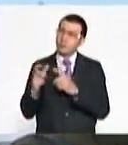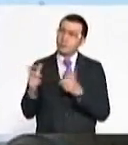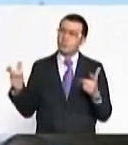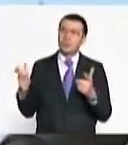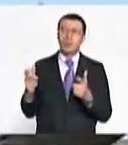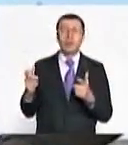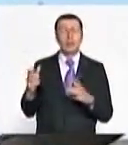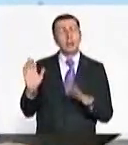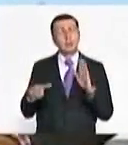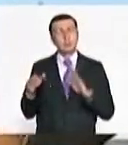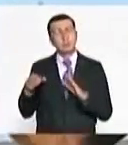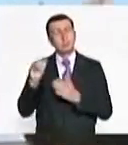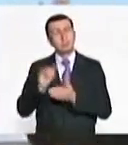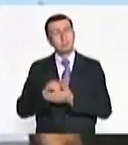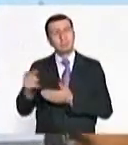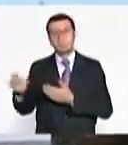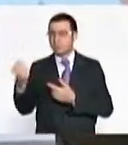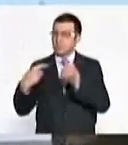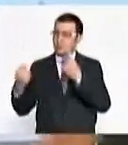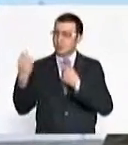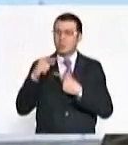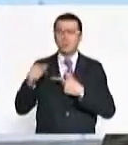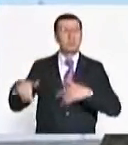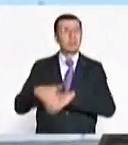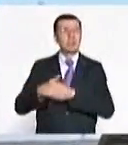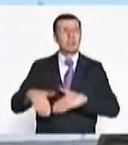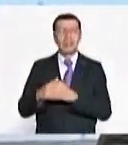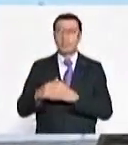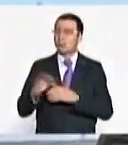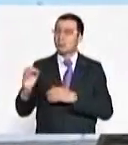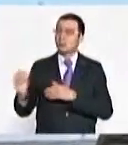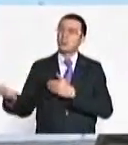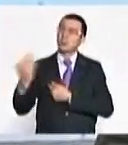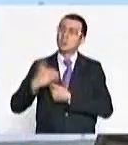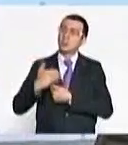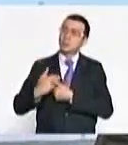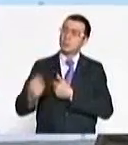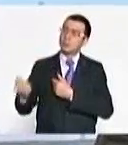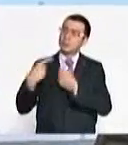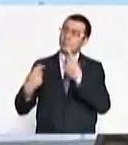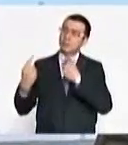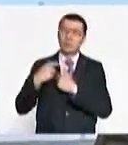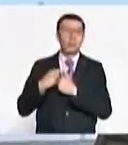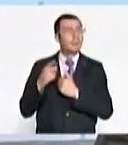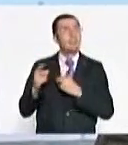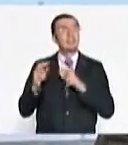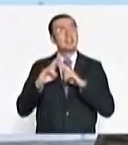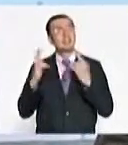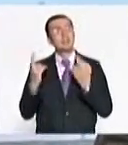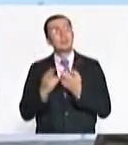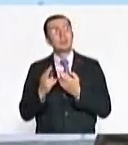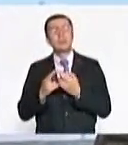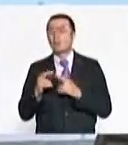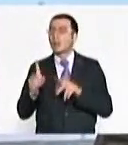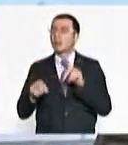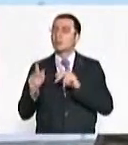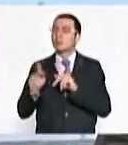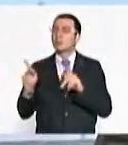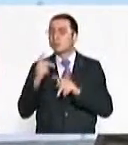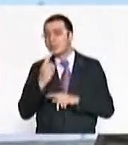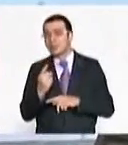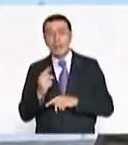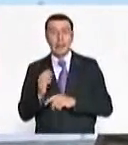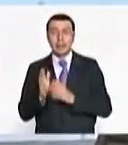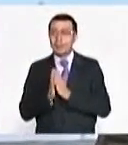nosotros con preguntas en la calle, en la consulta, en reuniones de personas que nos dicen, me